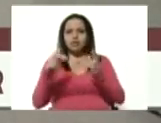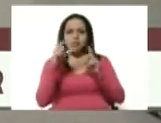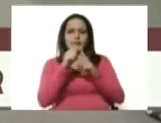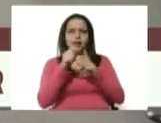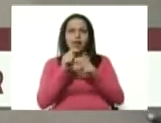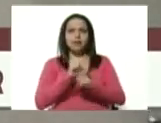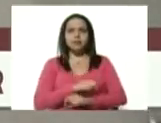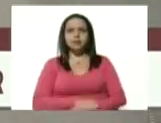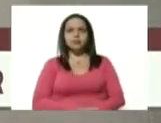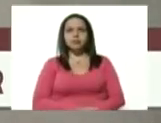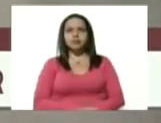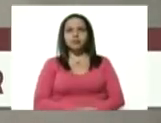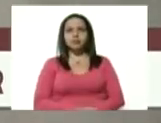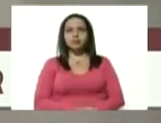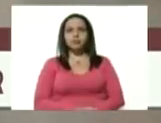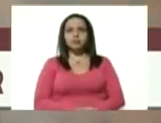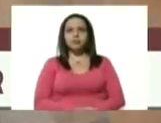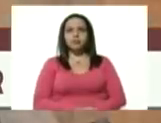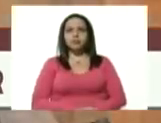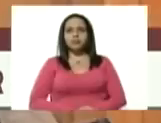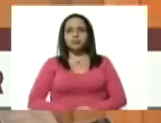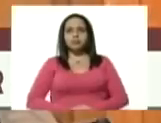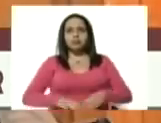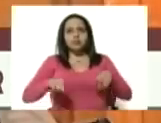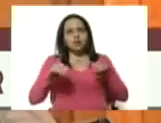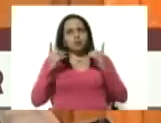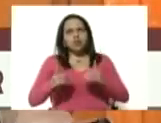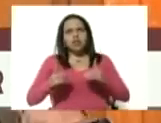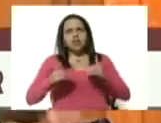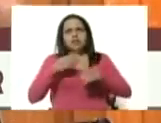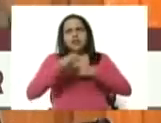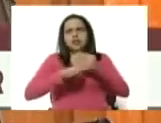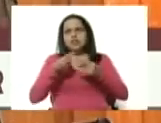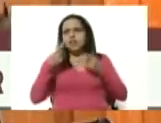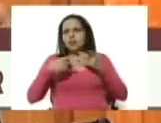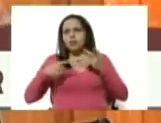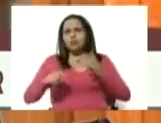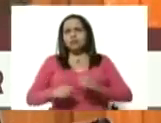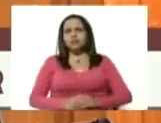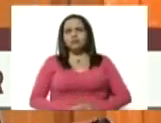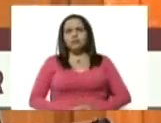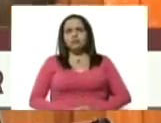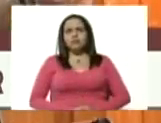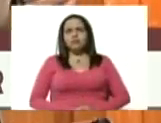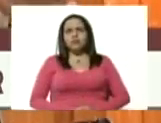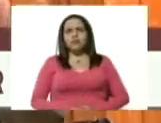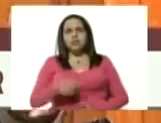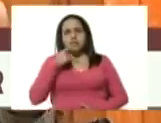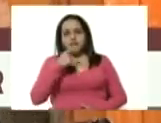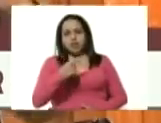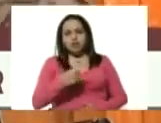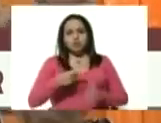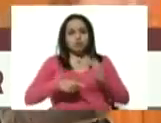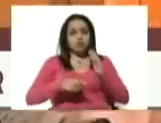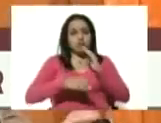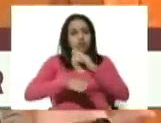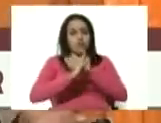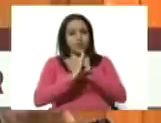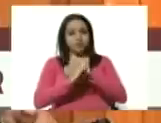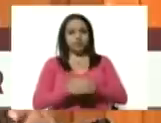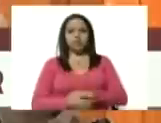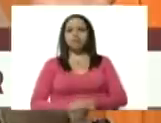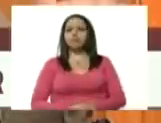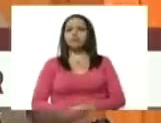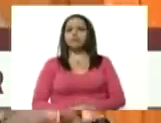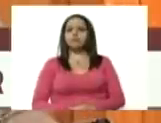muy, como se deben hacer las cosas. Y entonces le dieron a Sale, usted va. Allí estaba, por supuesto, eso